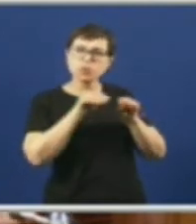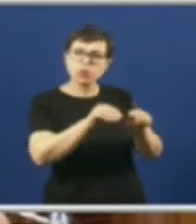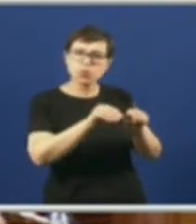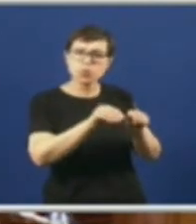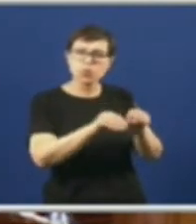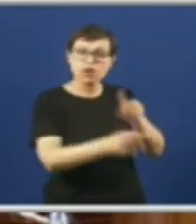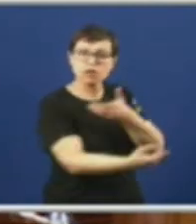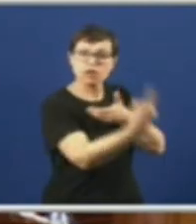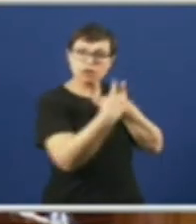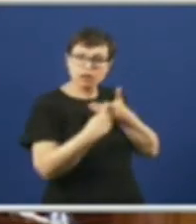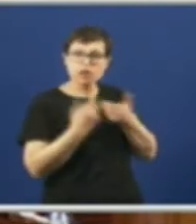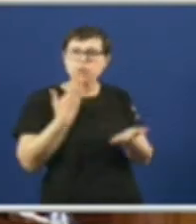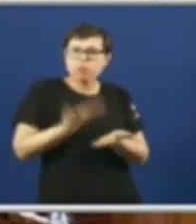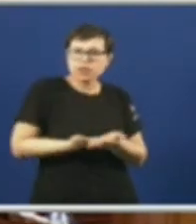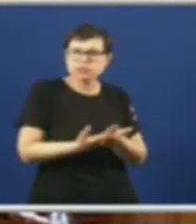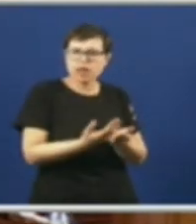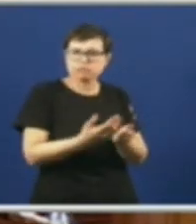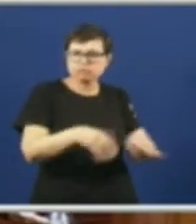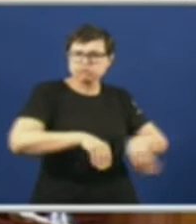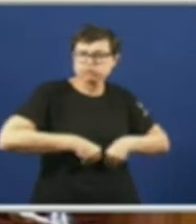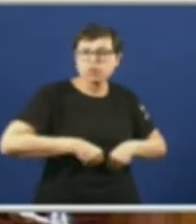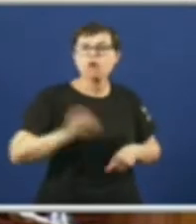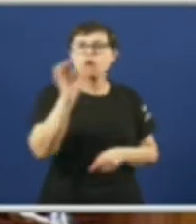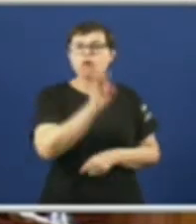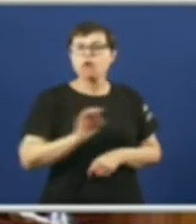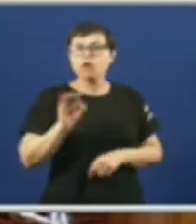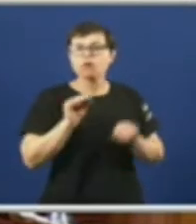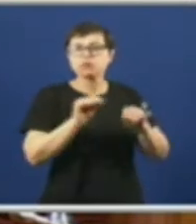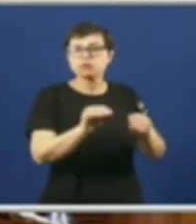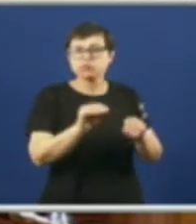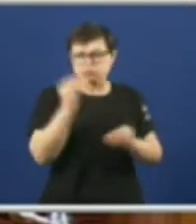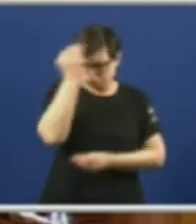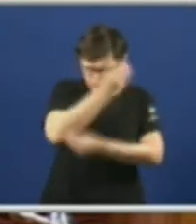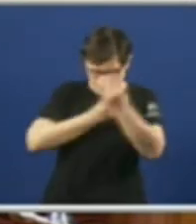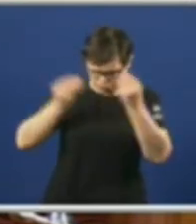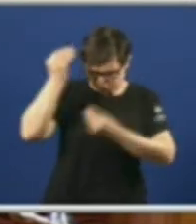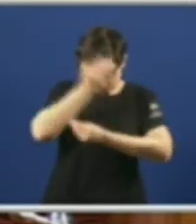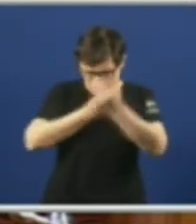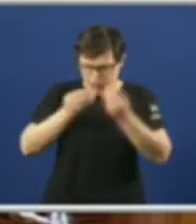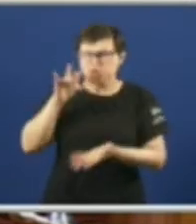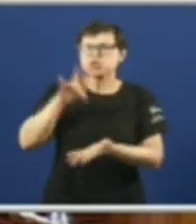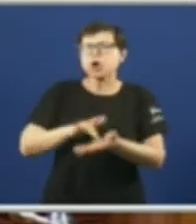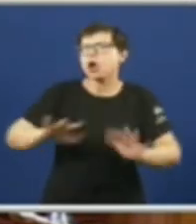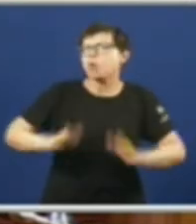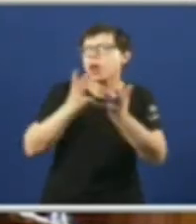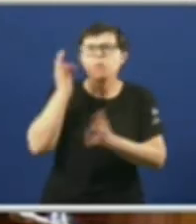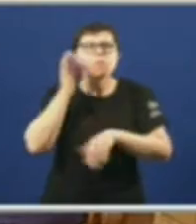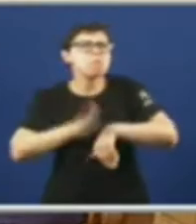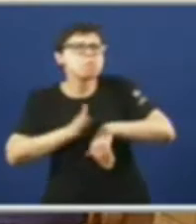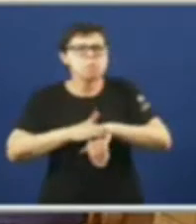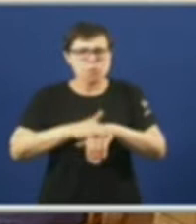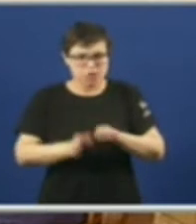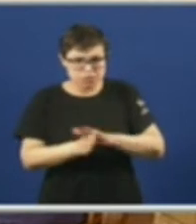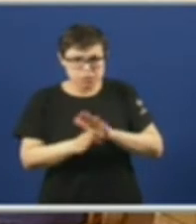sumarse a estas propostas que lle facemos ou simplemente vai seguir preguntándose por que agora unha folga de mulleres. Gracias,